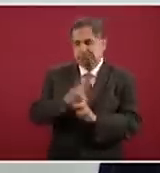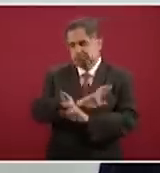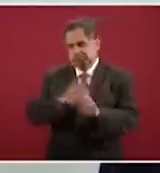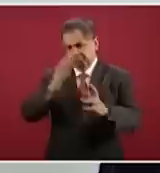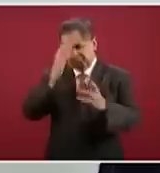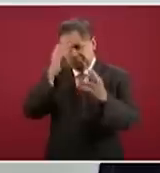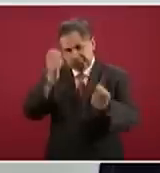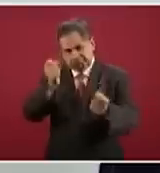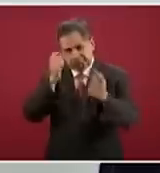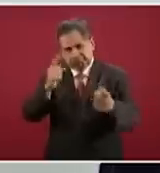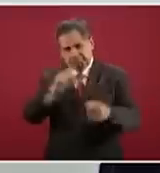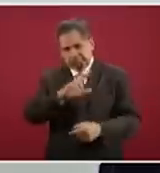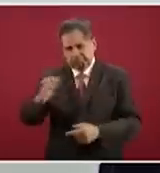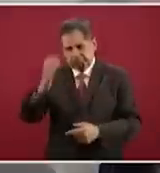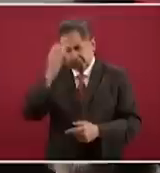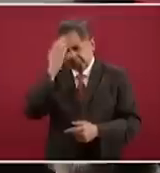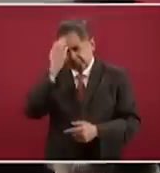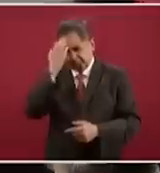reconocimiento,